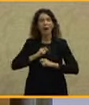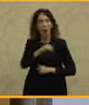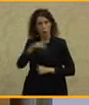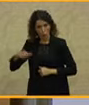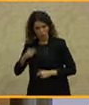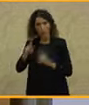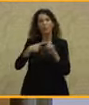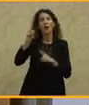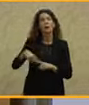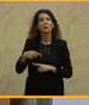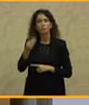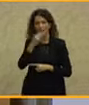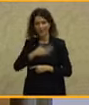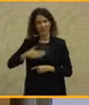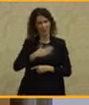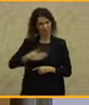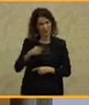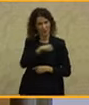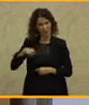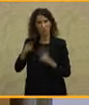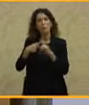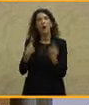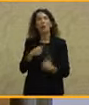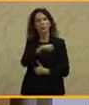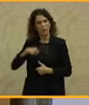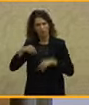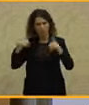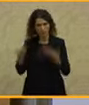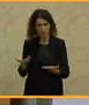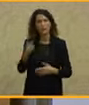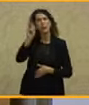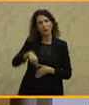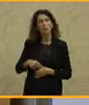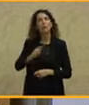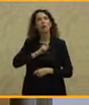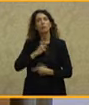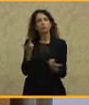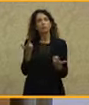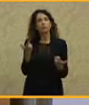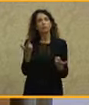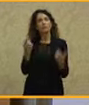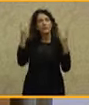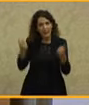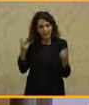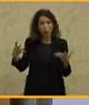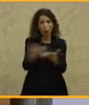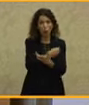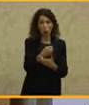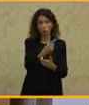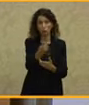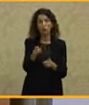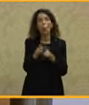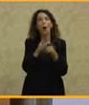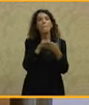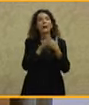autonomía, es fuente de satisfacción personal, es fuente de independencia y, por lo tanto, vamos a intentar entre todos